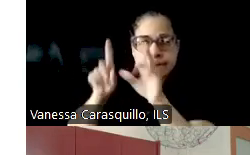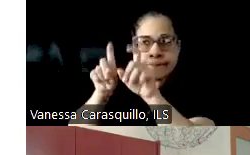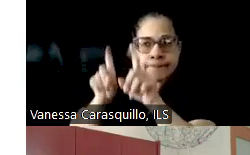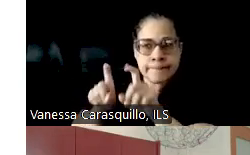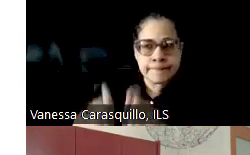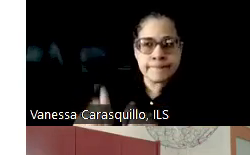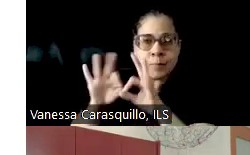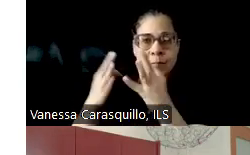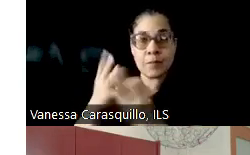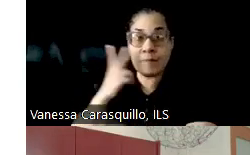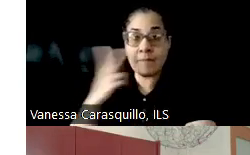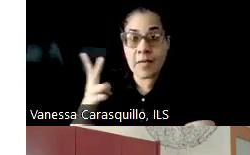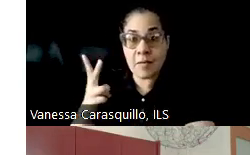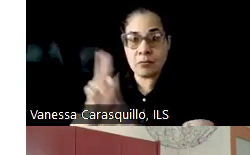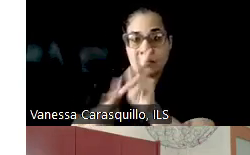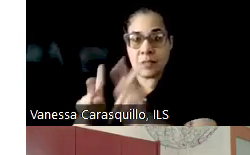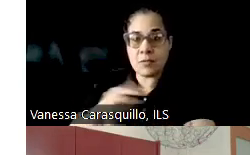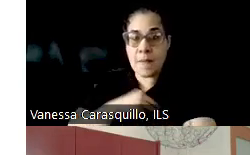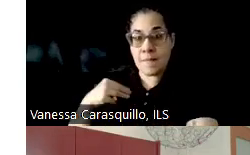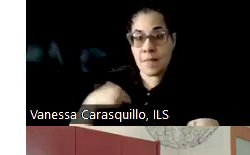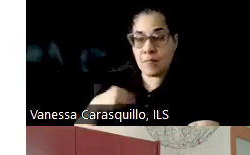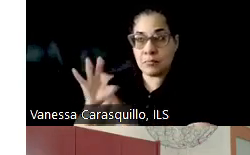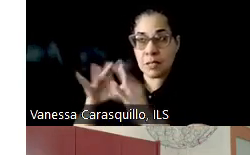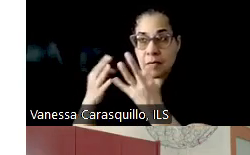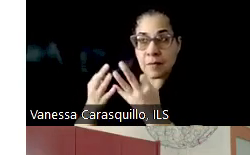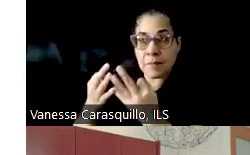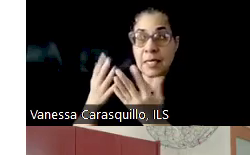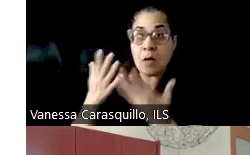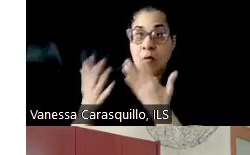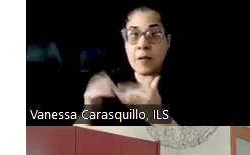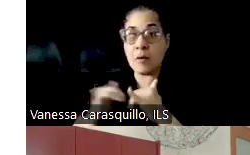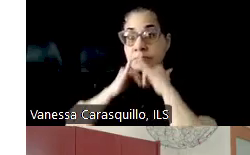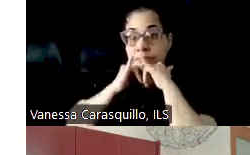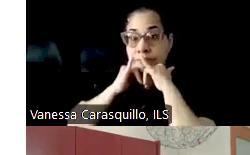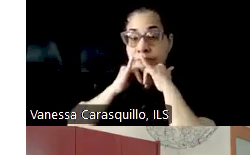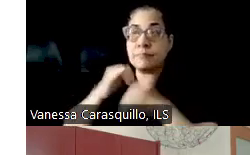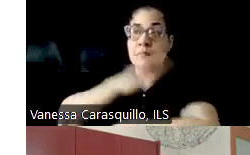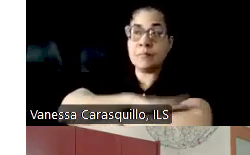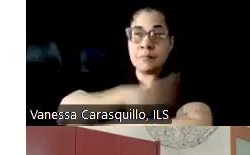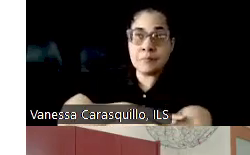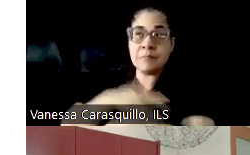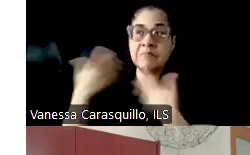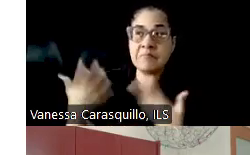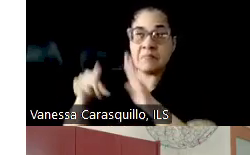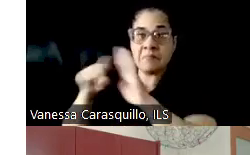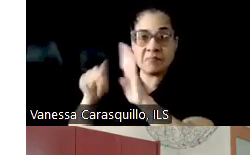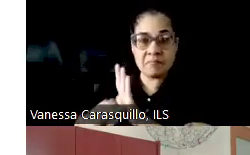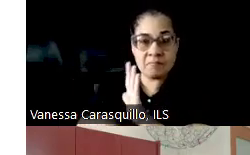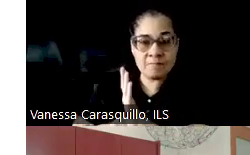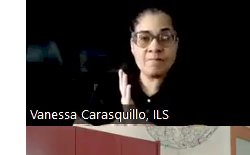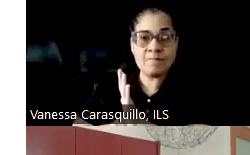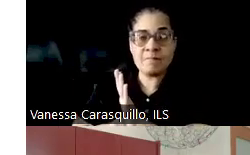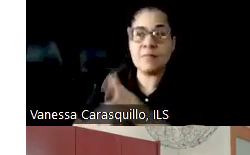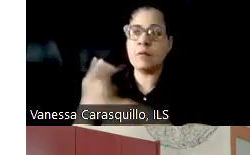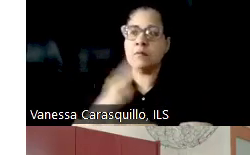miembros en la familia que están en prisión o han tenido una historia de conducta delictiva, de uso de sustancias. Así que parecería